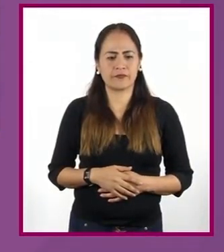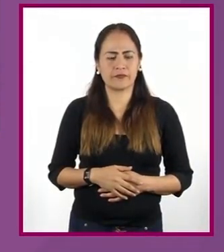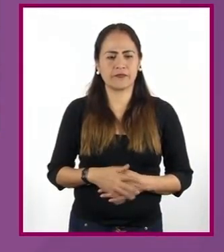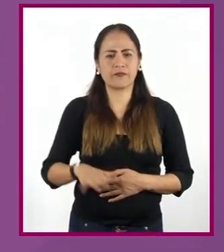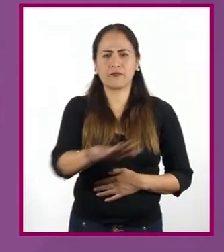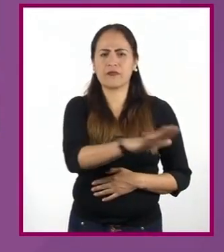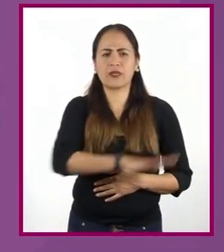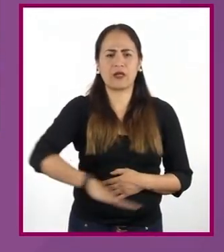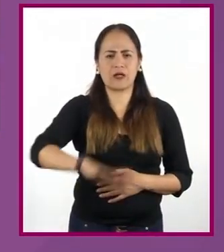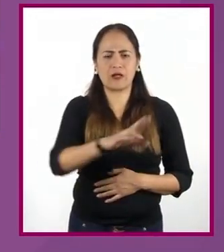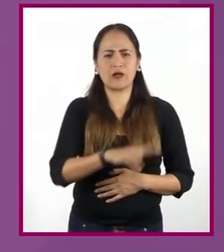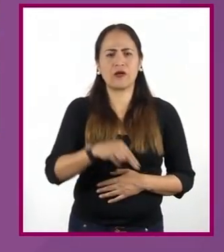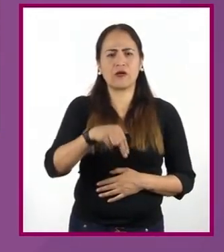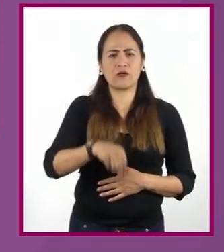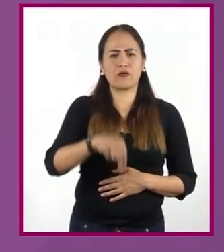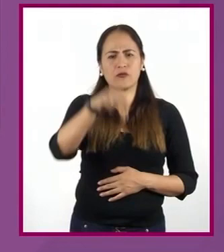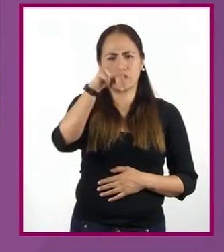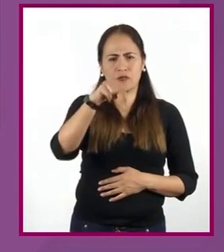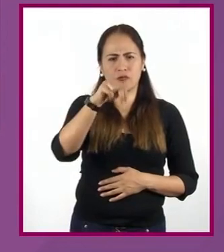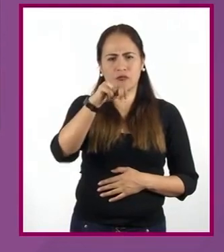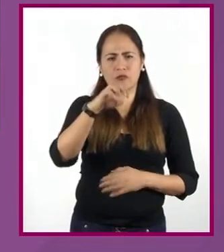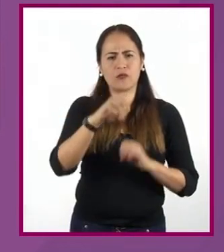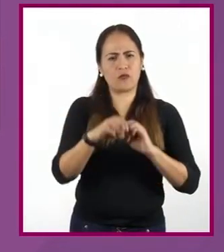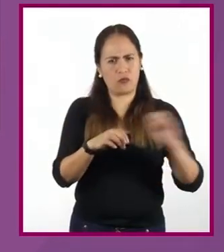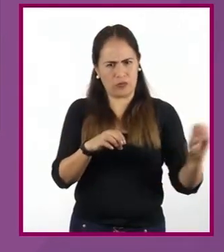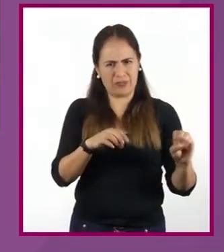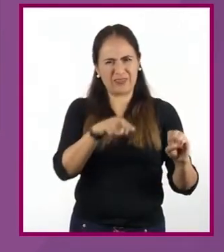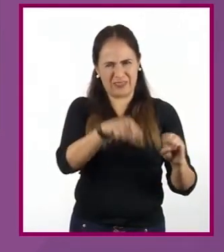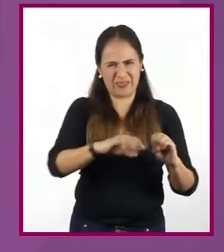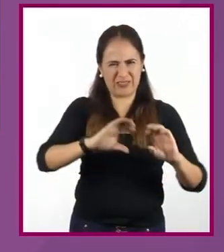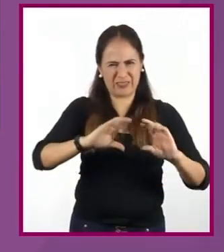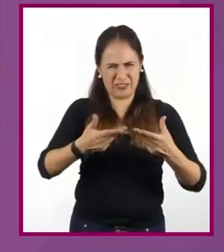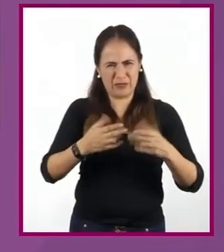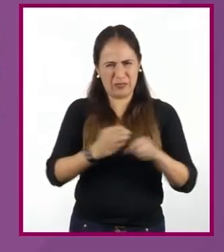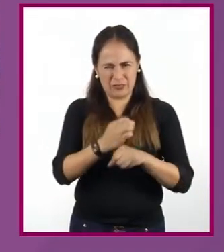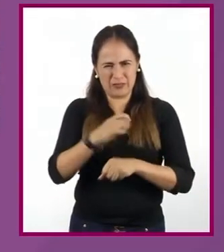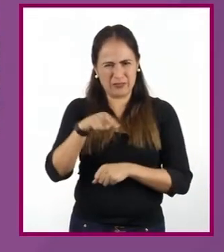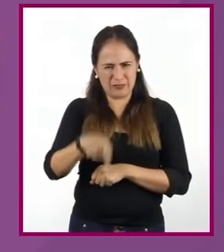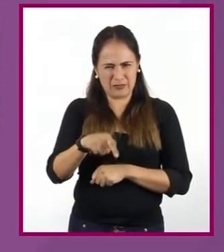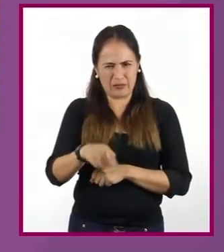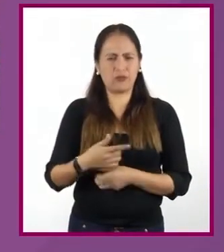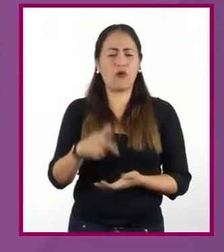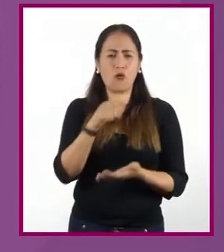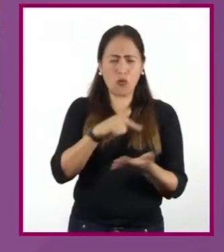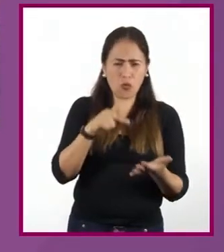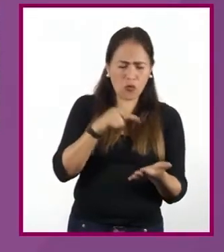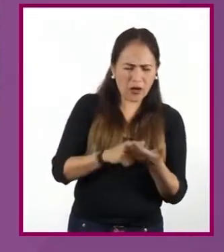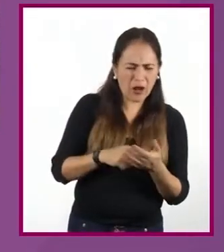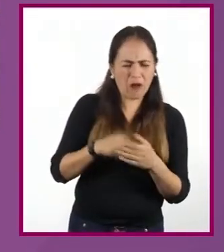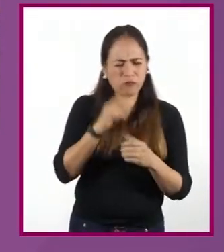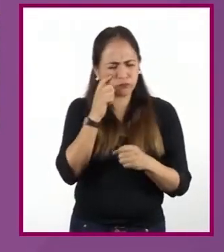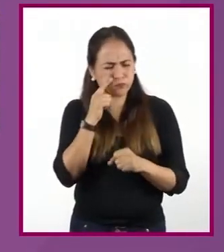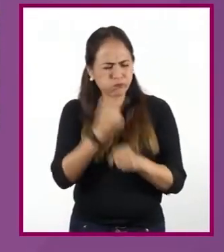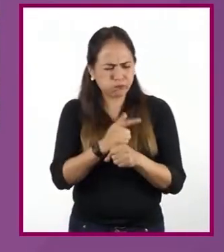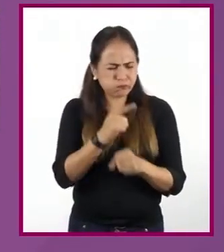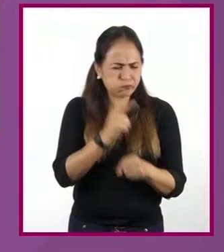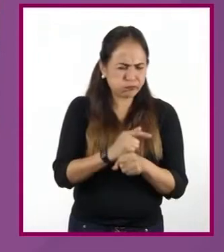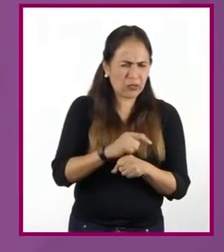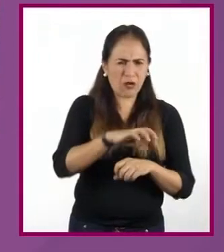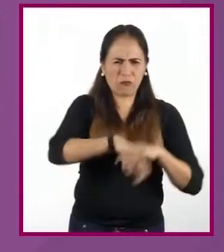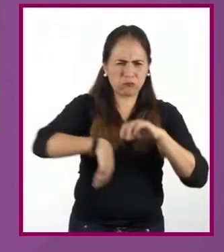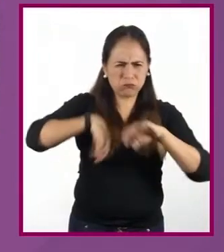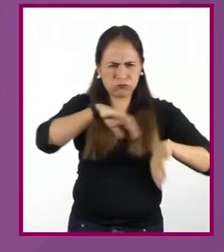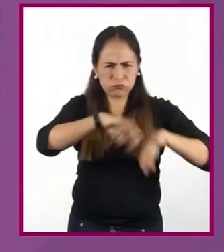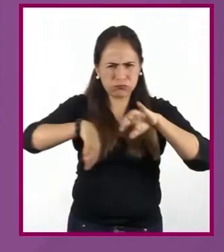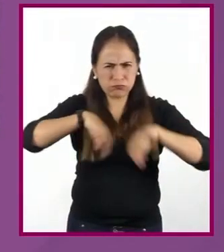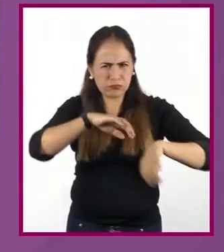Ubicado al noroeste del estado de Chiapas, el sitio ha ido emergiendo luego de numerosas excavaciones iniciadas en el siglo XVIII.